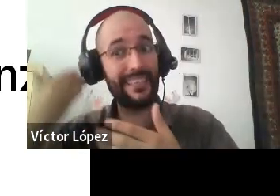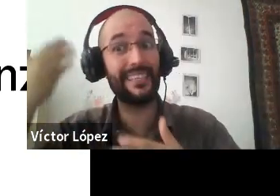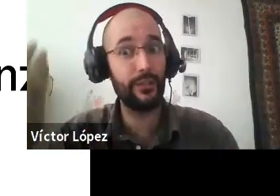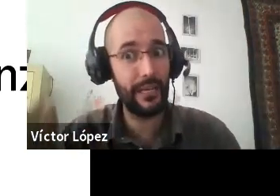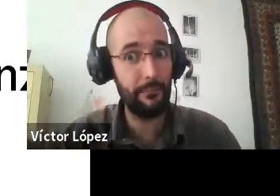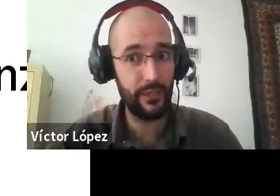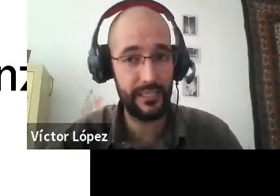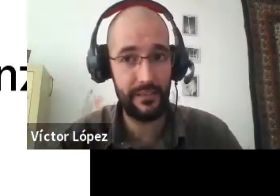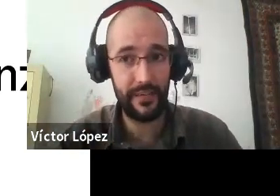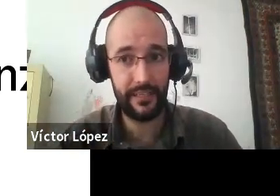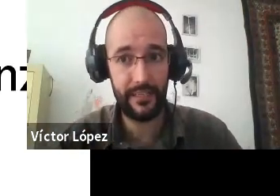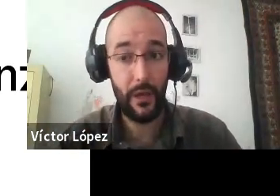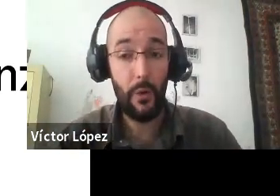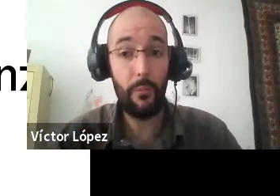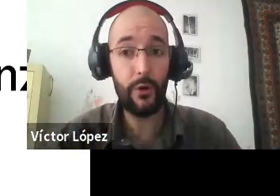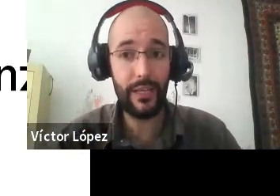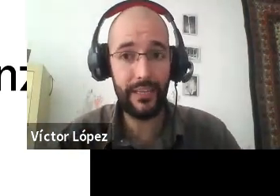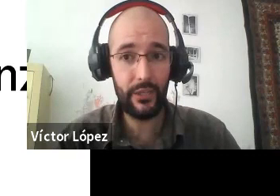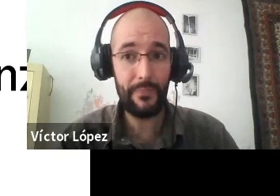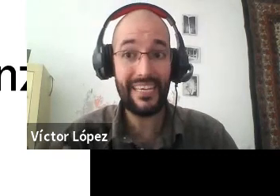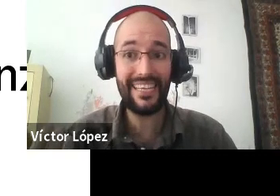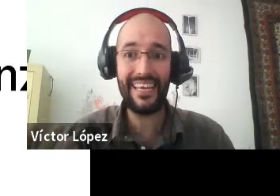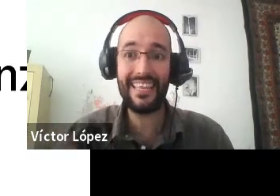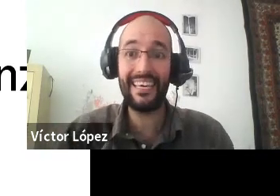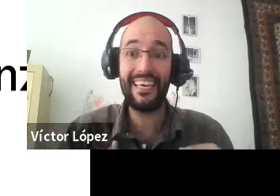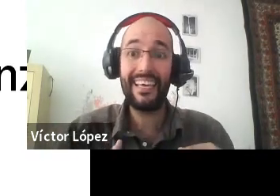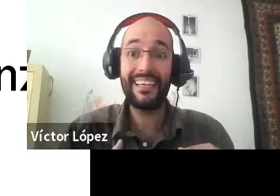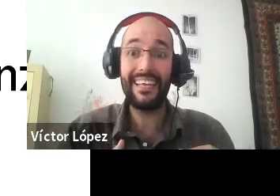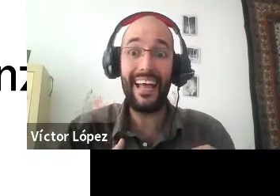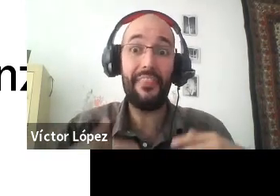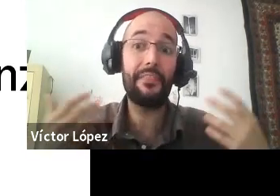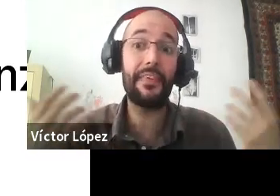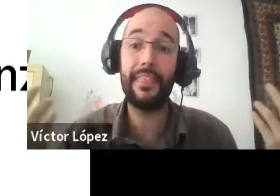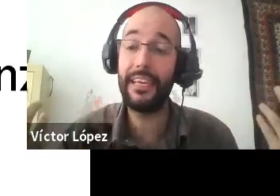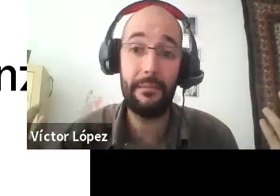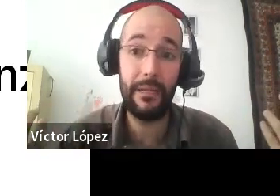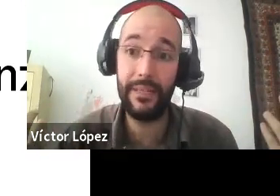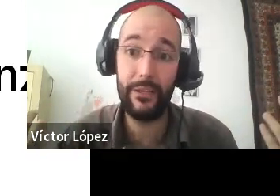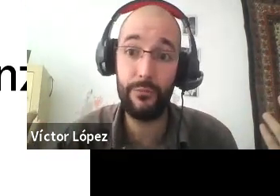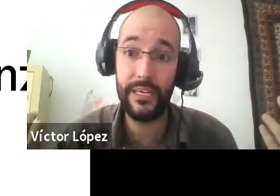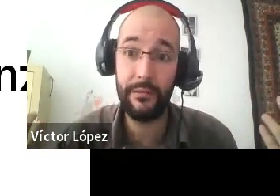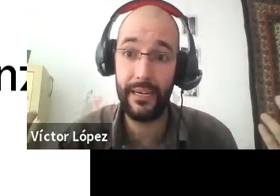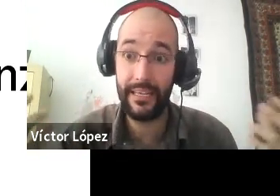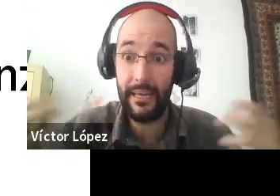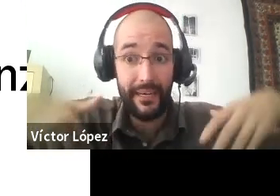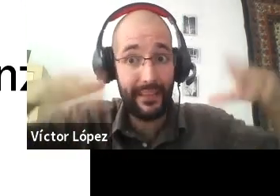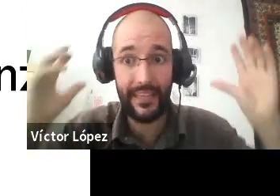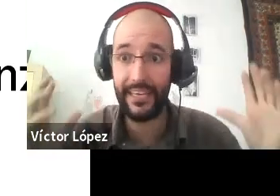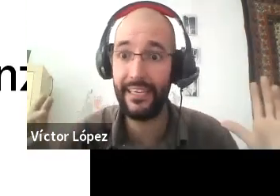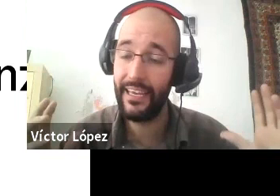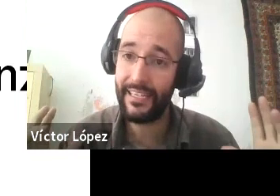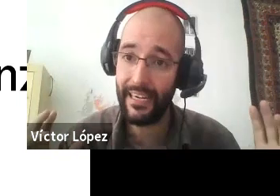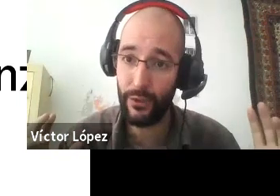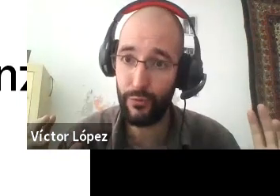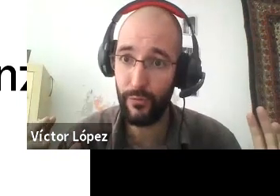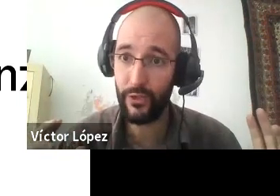si partes de otra hipótesis diferente. Por lo tanto, esta idea de que hacer ciencia es simplemente observar y a partir de